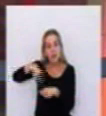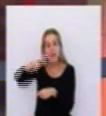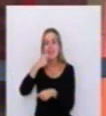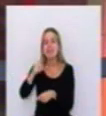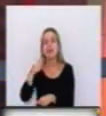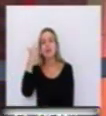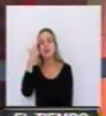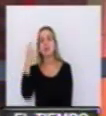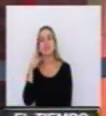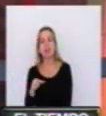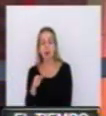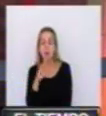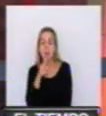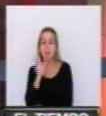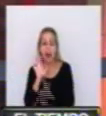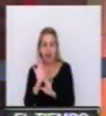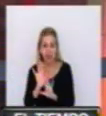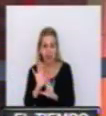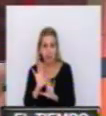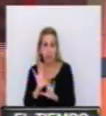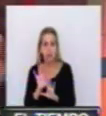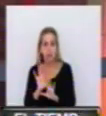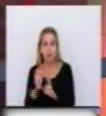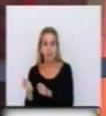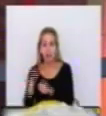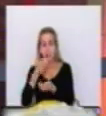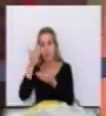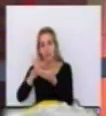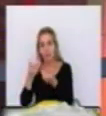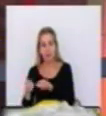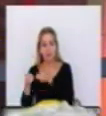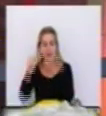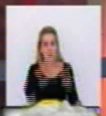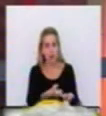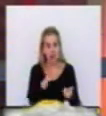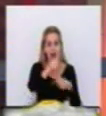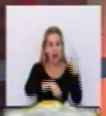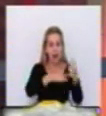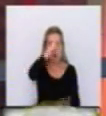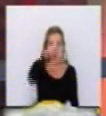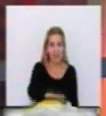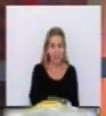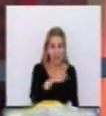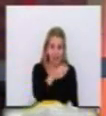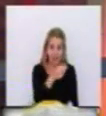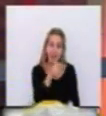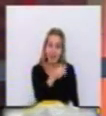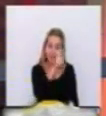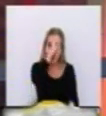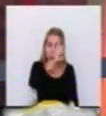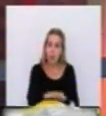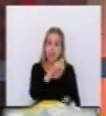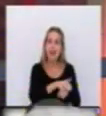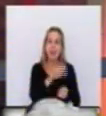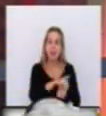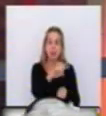la doctora Palmagini. Y la doctora Palmagini puede cerrar la causa en suicidio, puede cerrar la causa en suicidio,